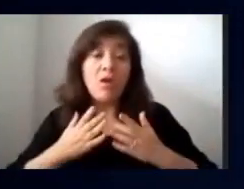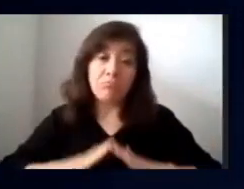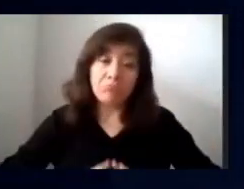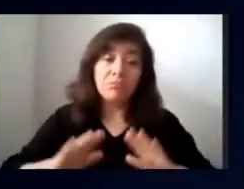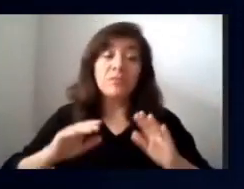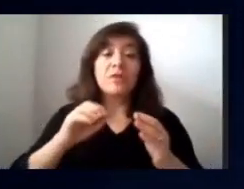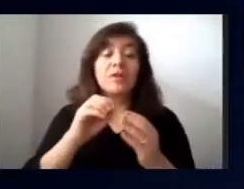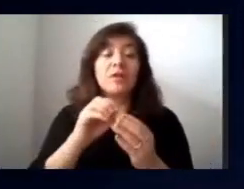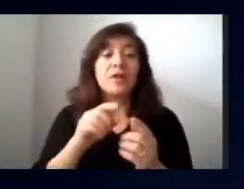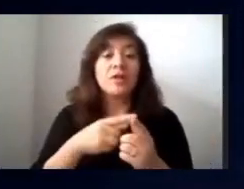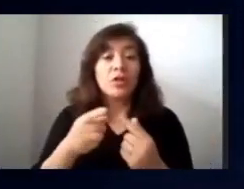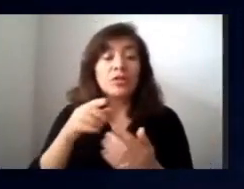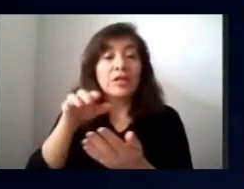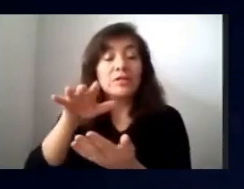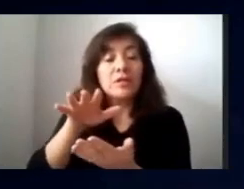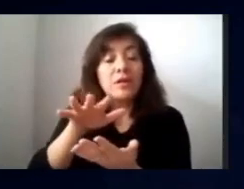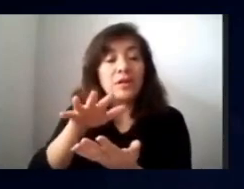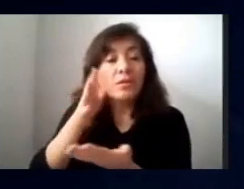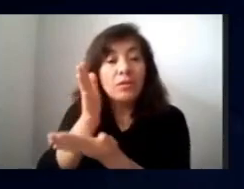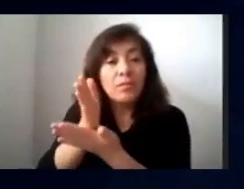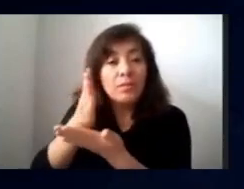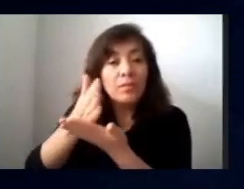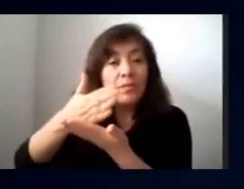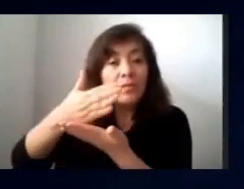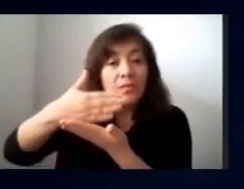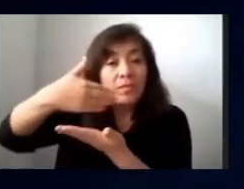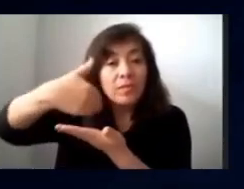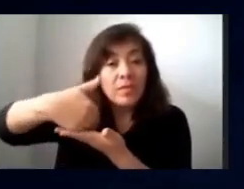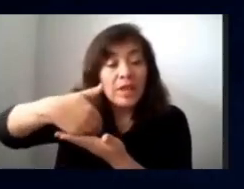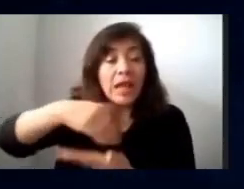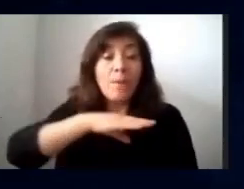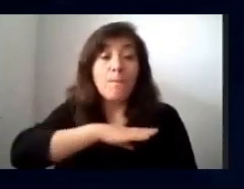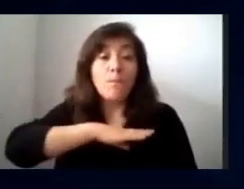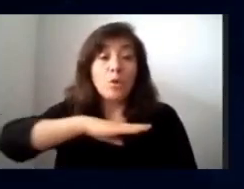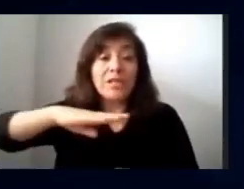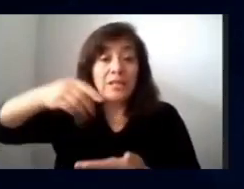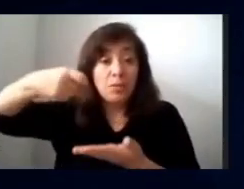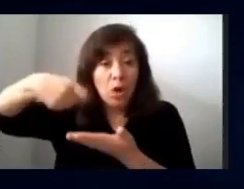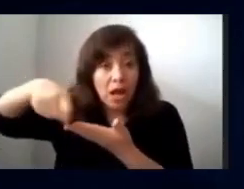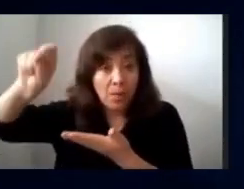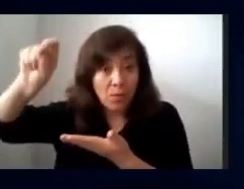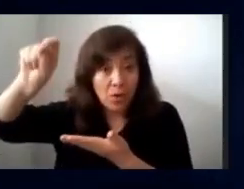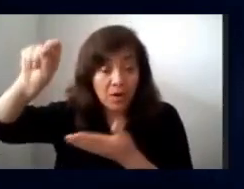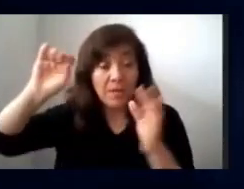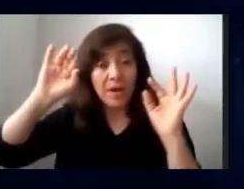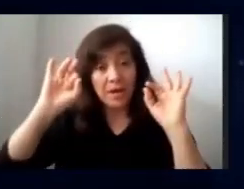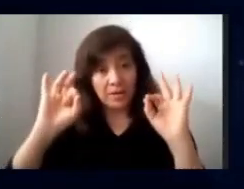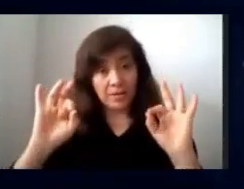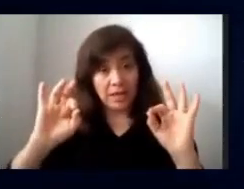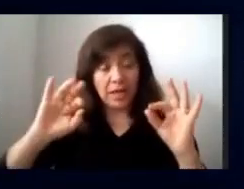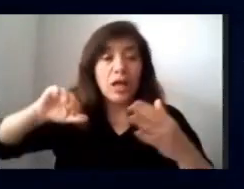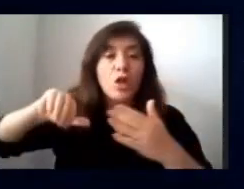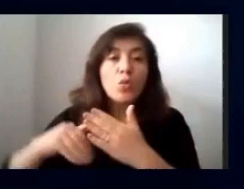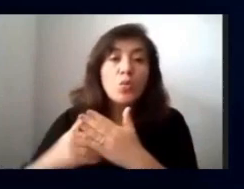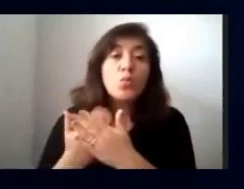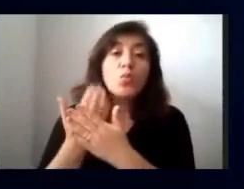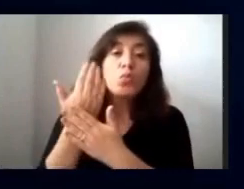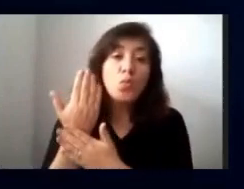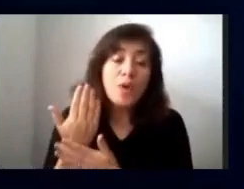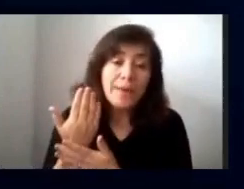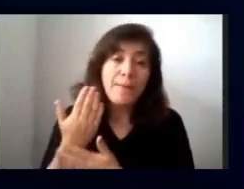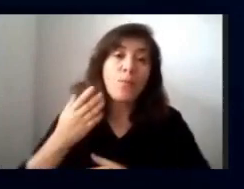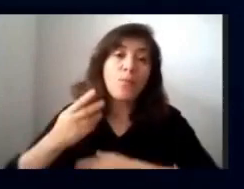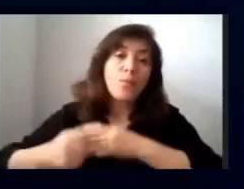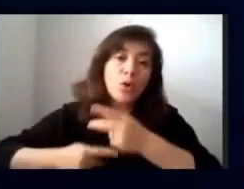proyecto de partición y que les apruebe la municipalidad. Entonces, el nuevo proceso en sí